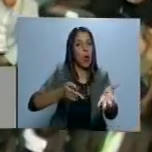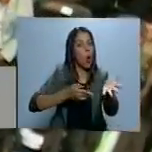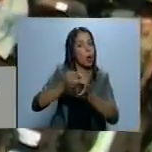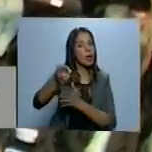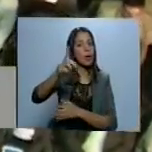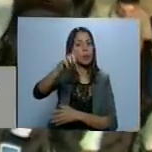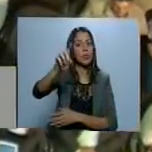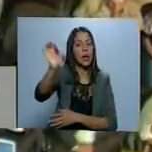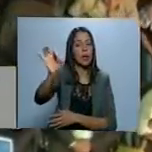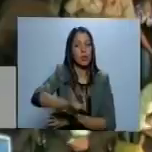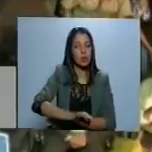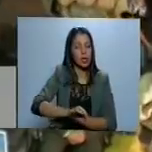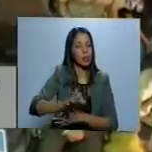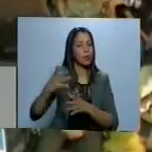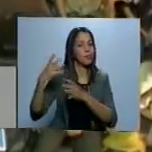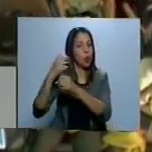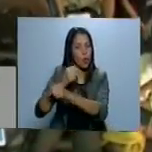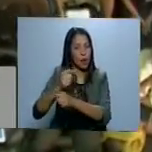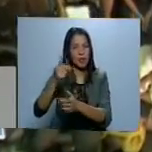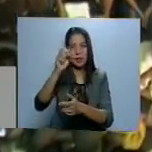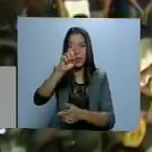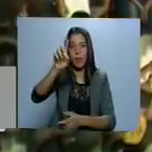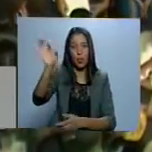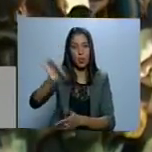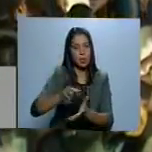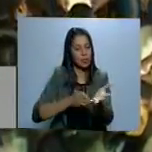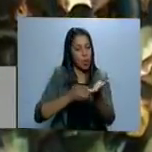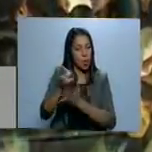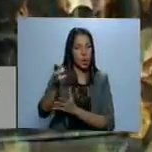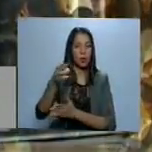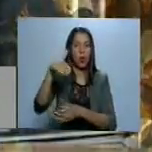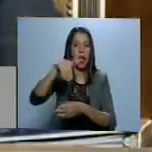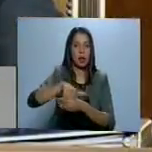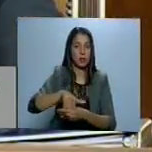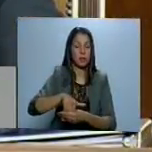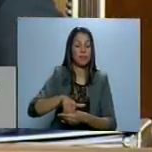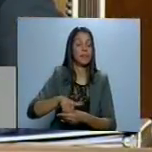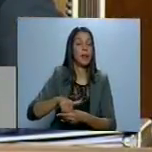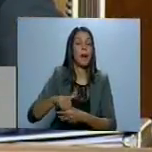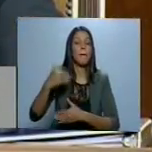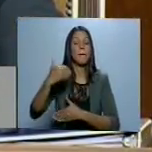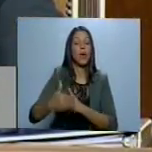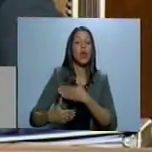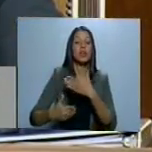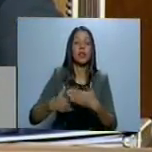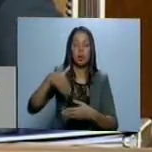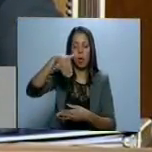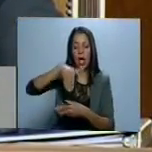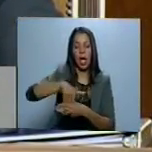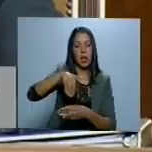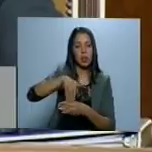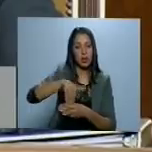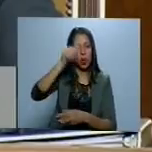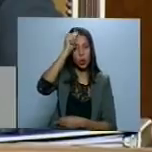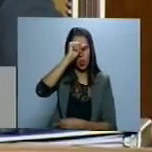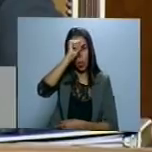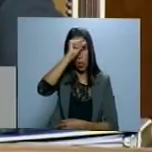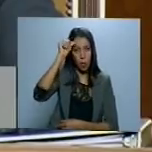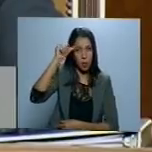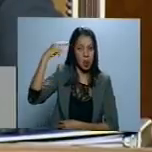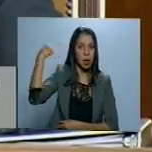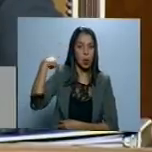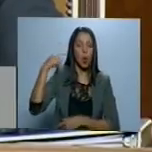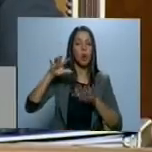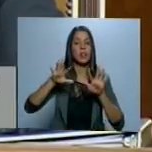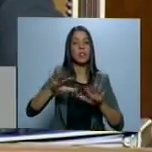proceso electoral y sus resultados, considerando que el proceso de elecciones de las alcaldesas y alcaldes